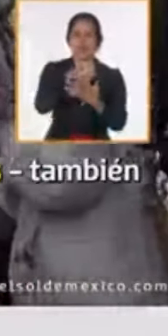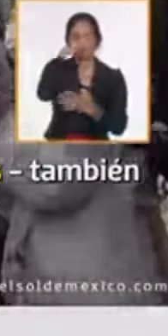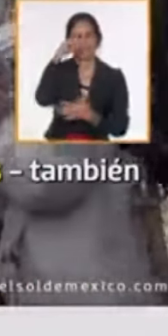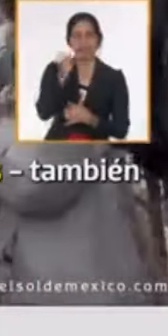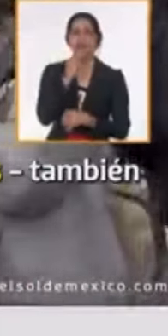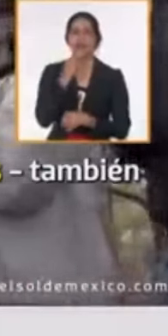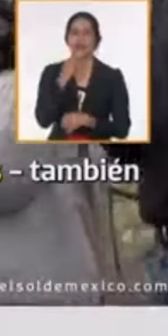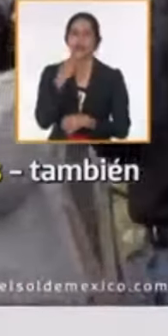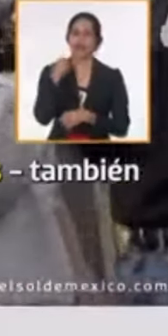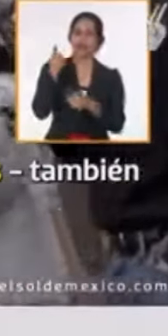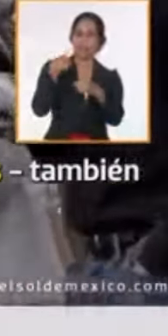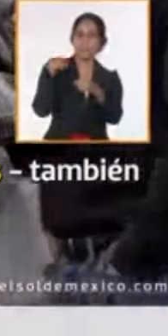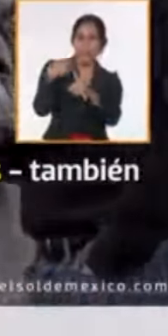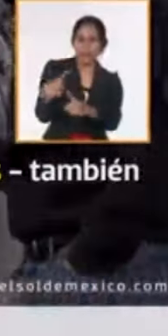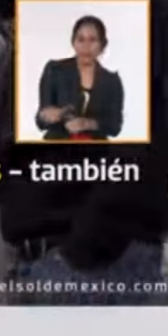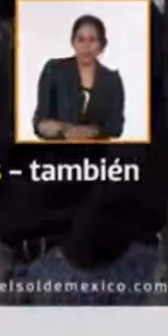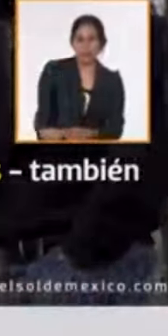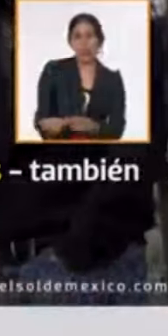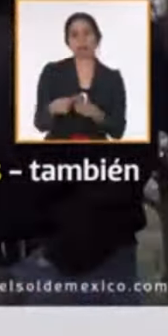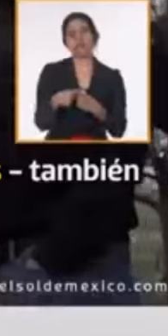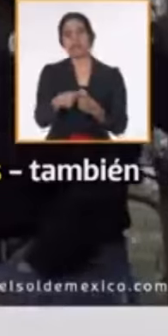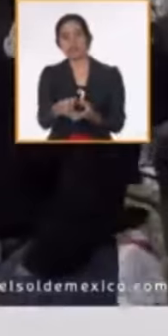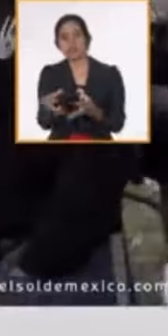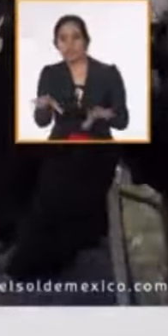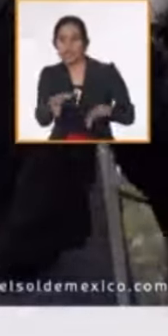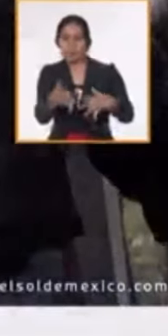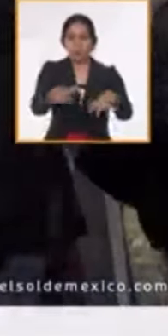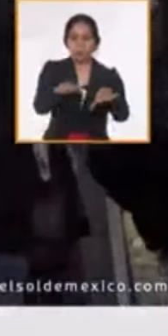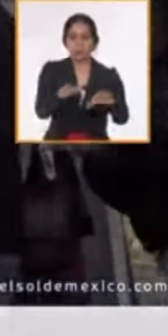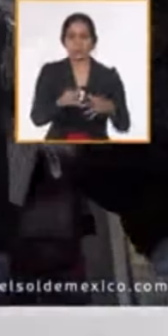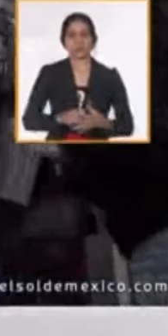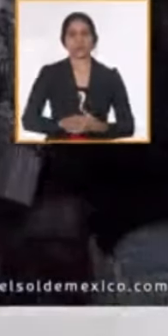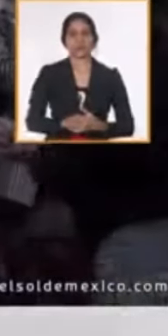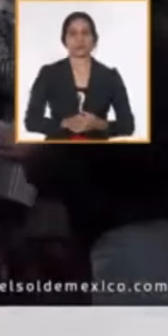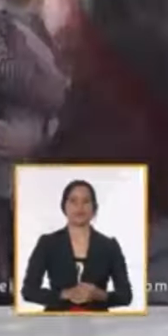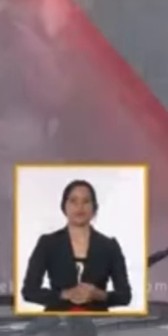muchos manifestantes, trata de mantener un equilibrio.